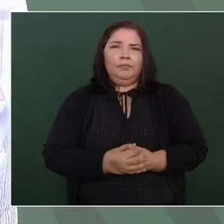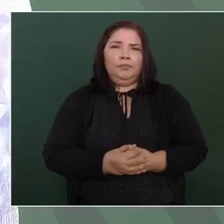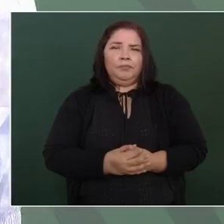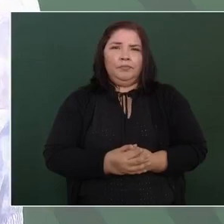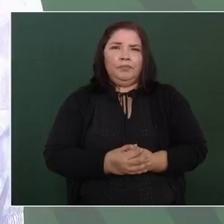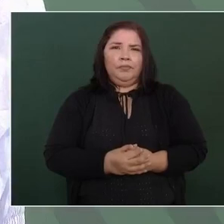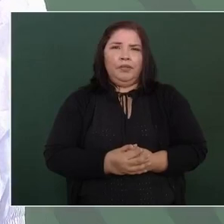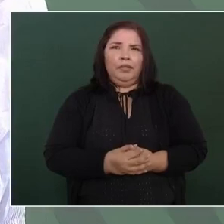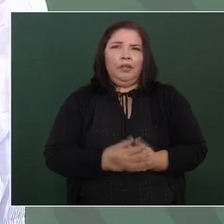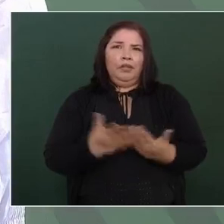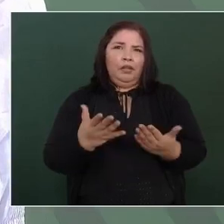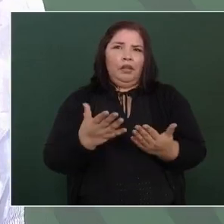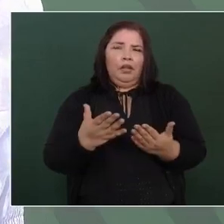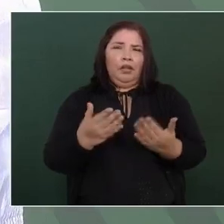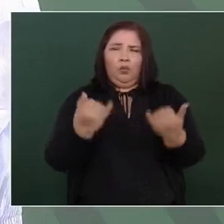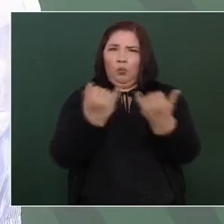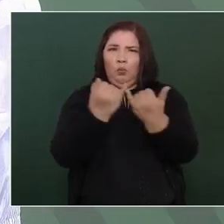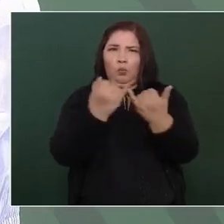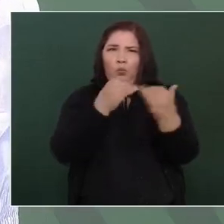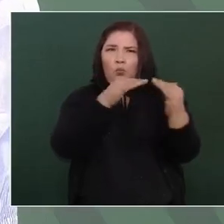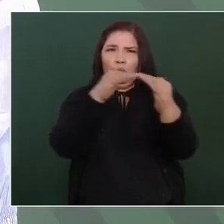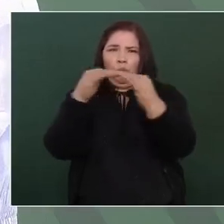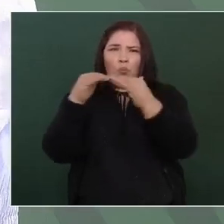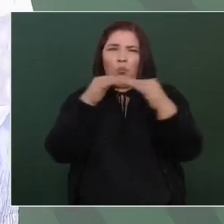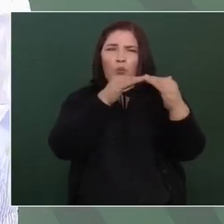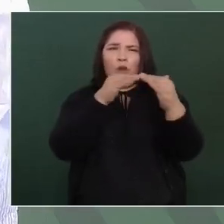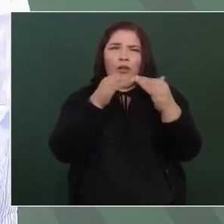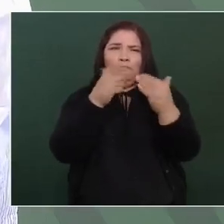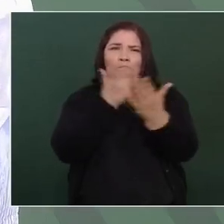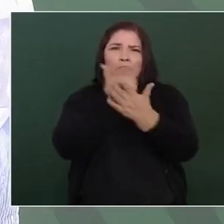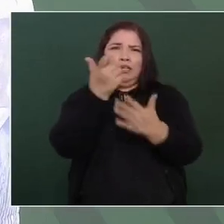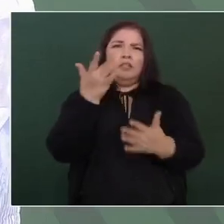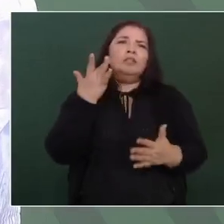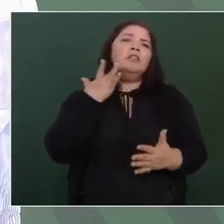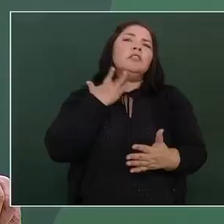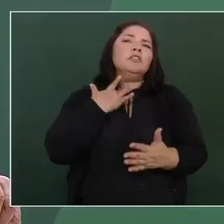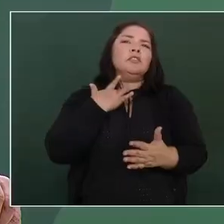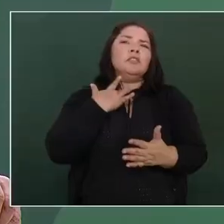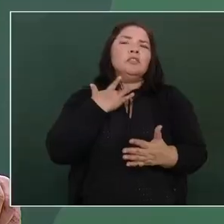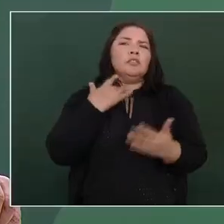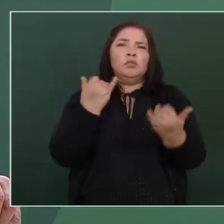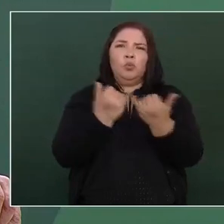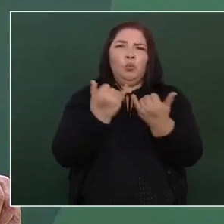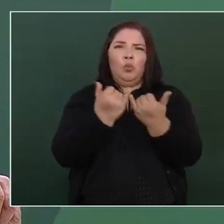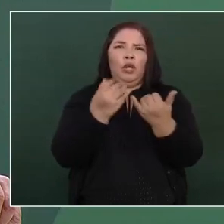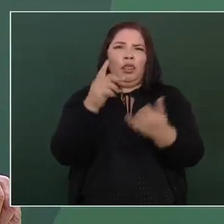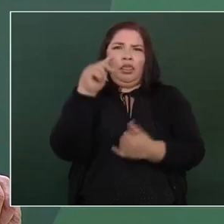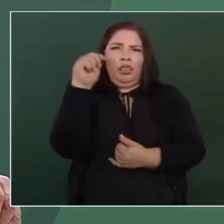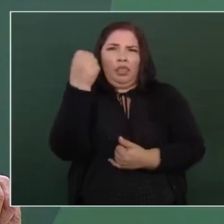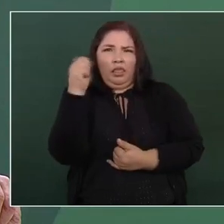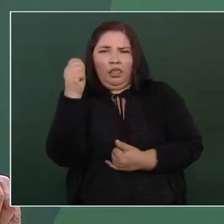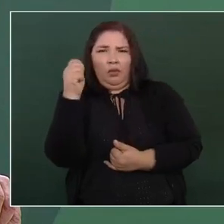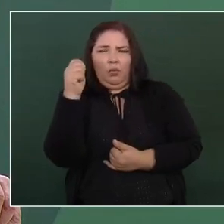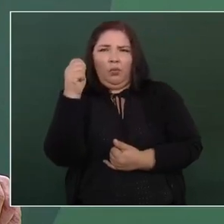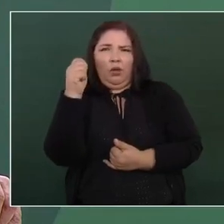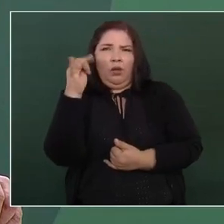está homologado el precio de los combustibles, se paga lo mismo en Tijuana